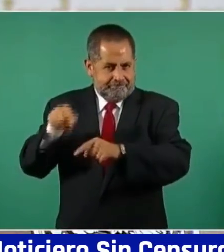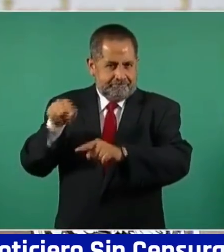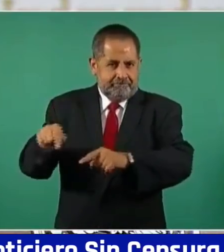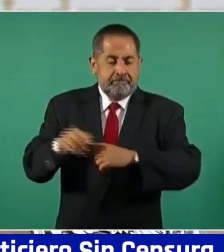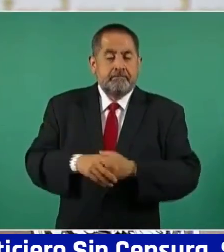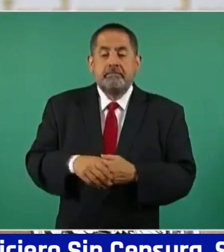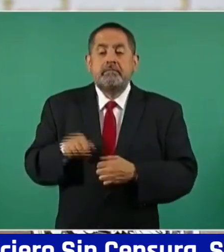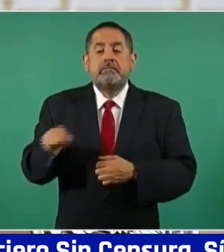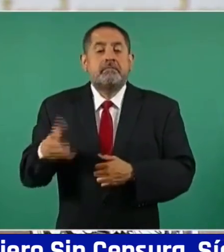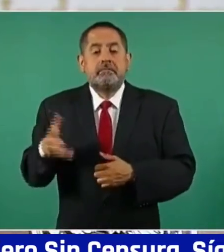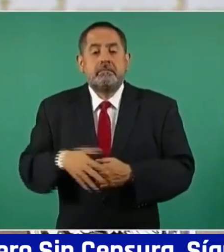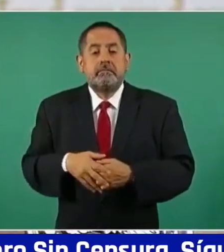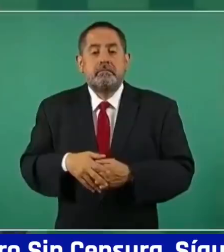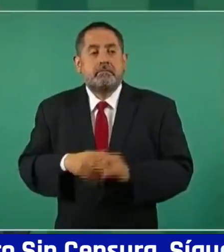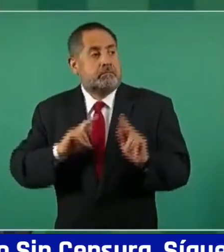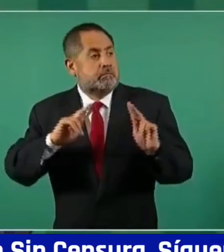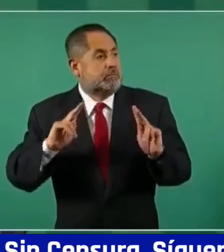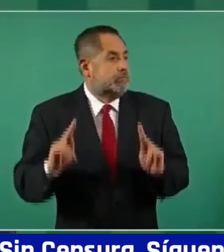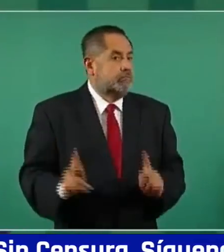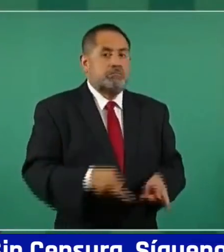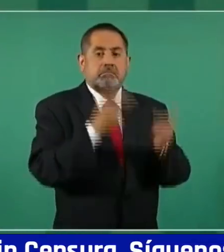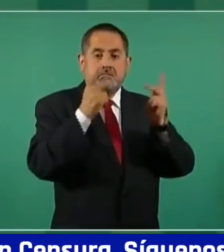es la venta de Banamex